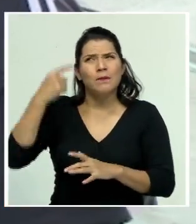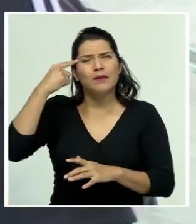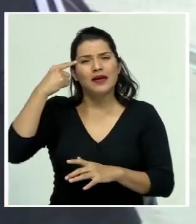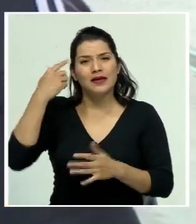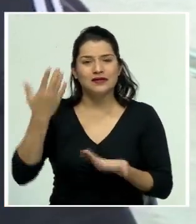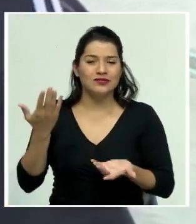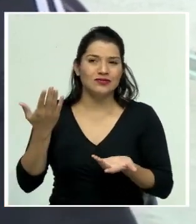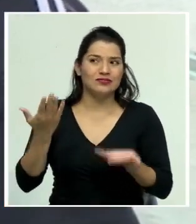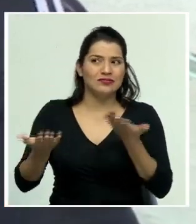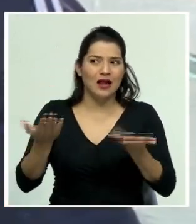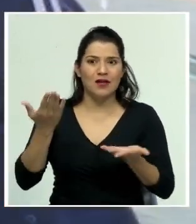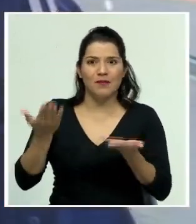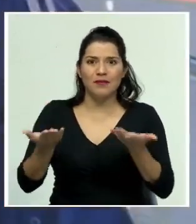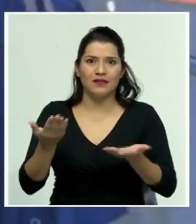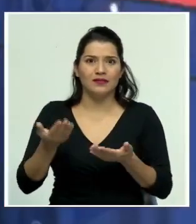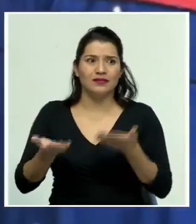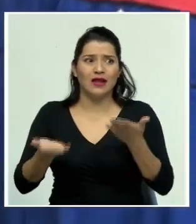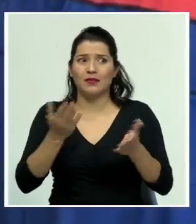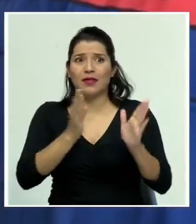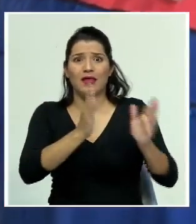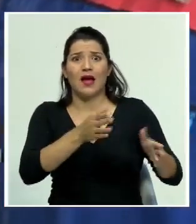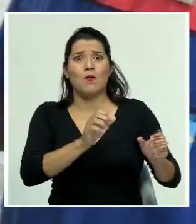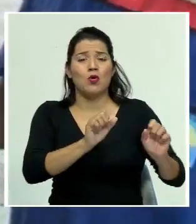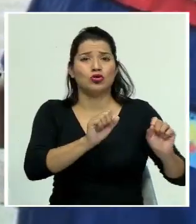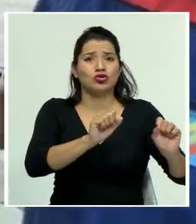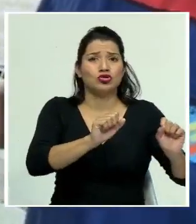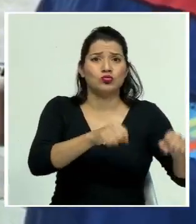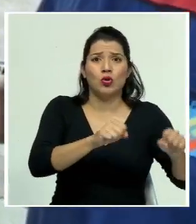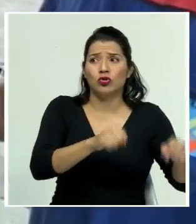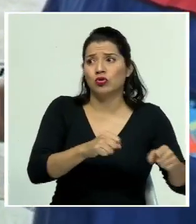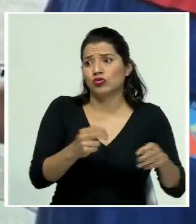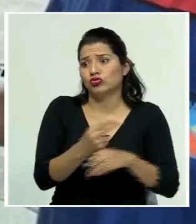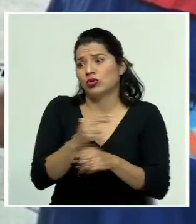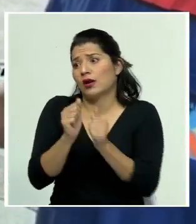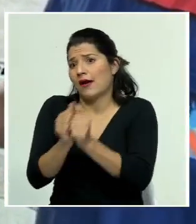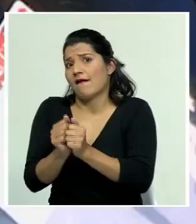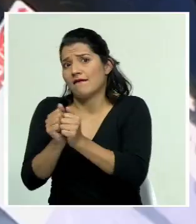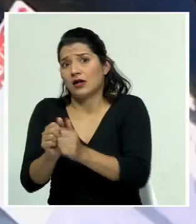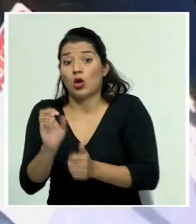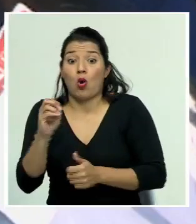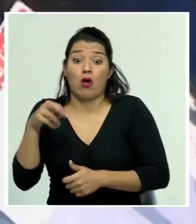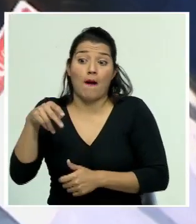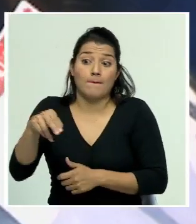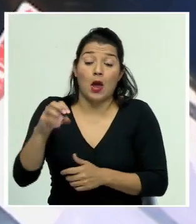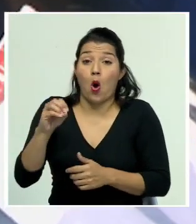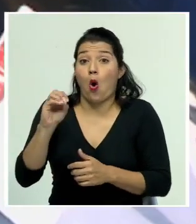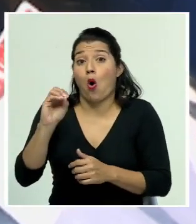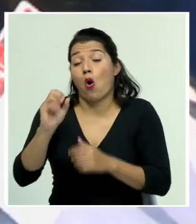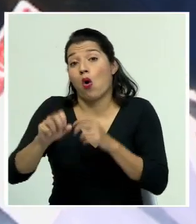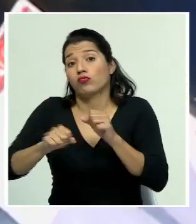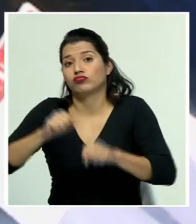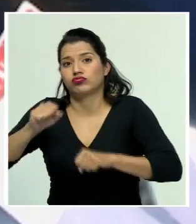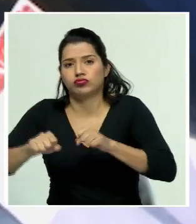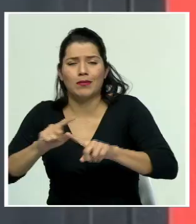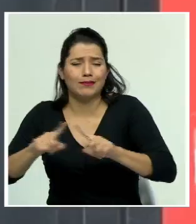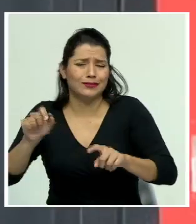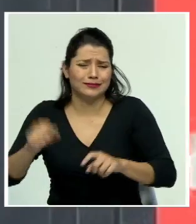llegar a dejar la moto y sacar un caballo o andar a pie o en bicicleta, pero sí, no, está demasiado